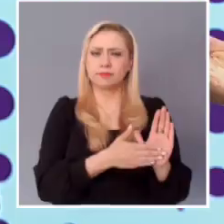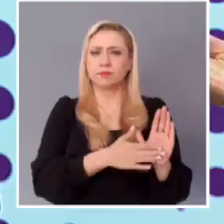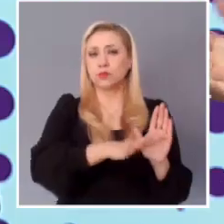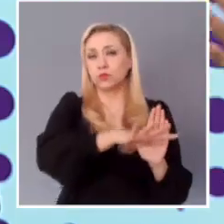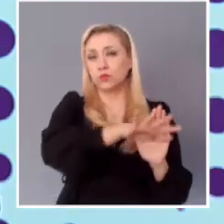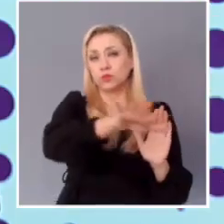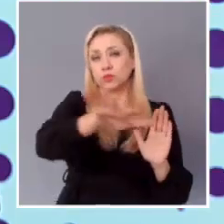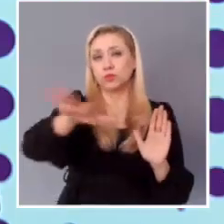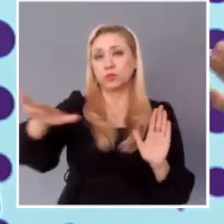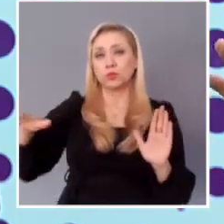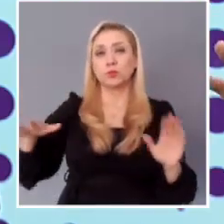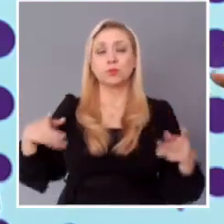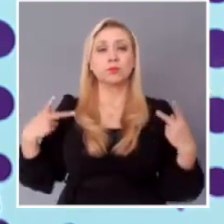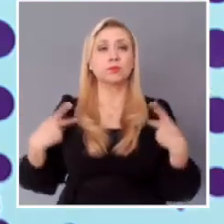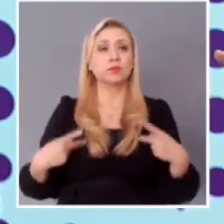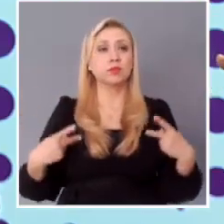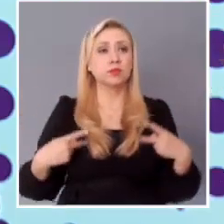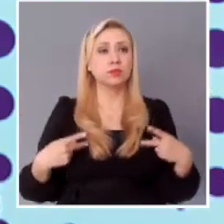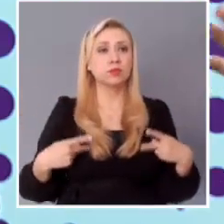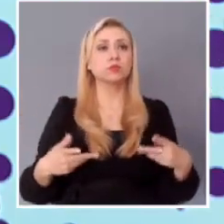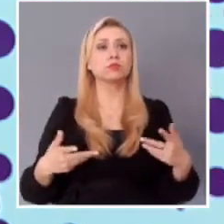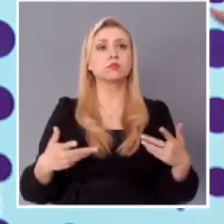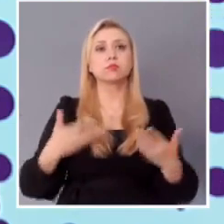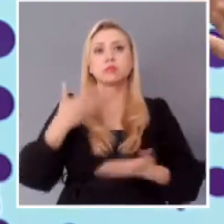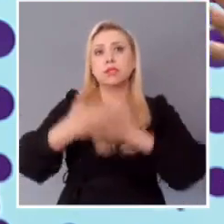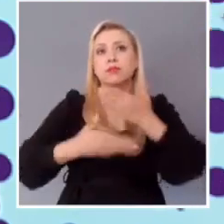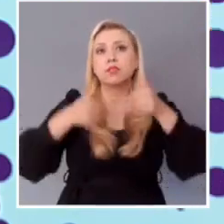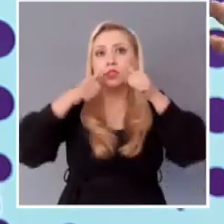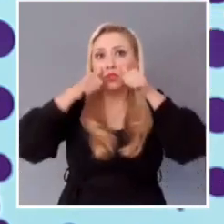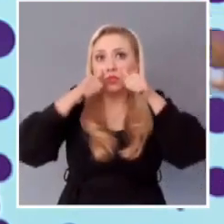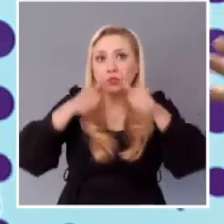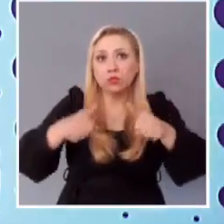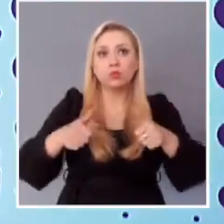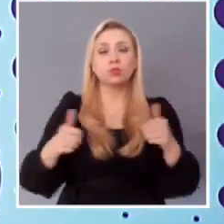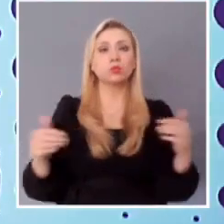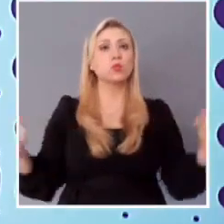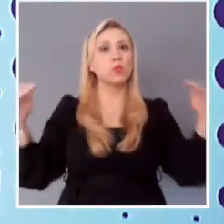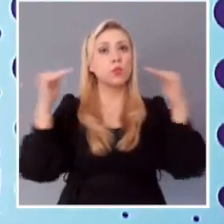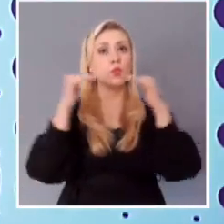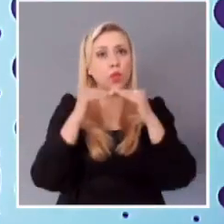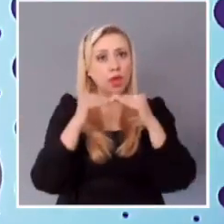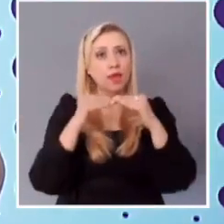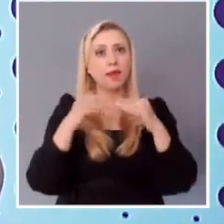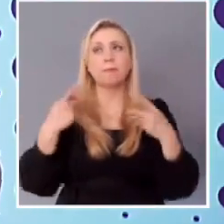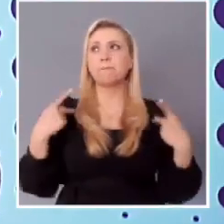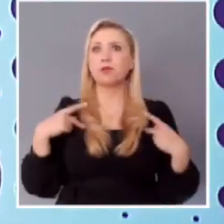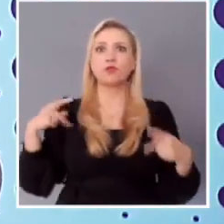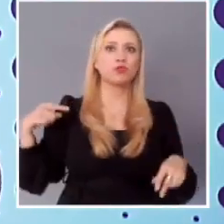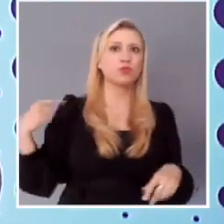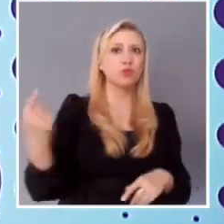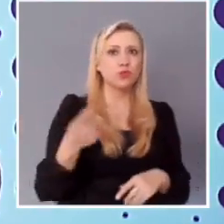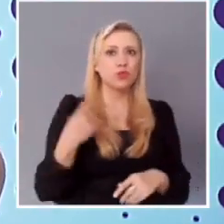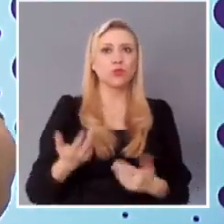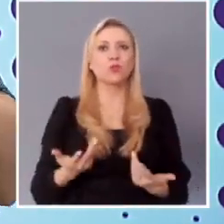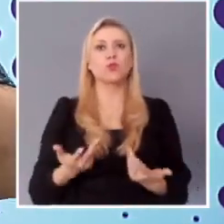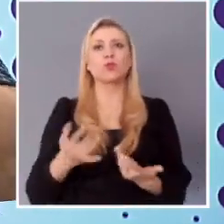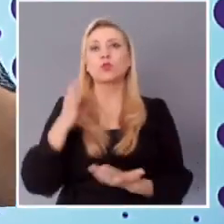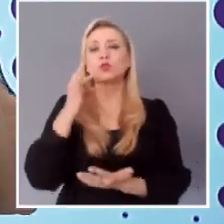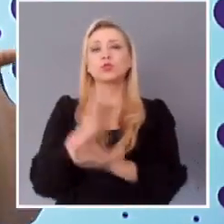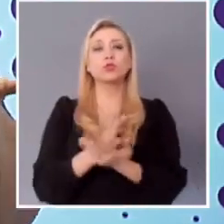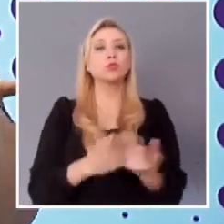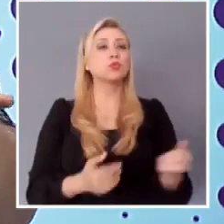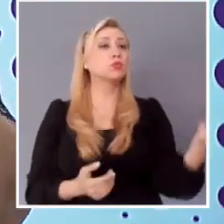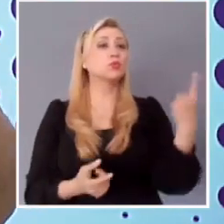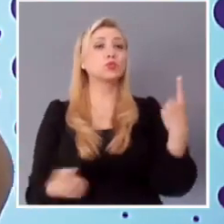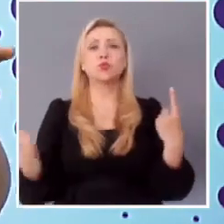población reciba servicios de atención a salud mental en igualdad de condiciones que las demás? Que no sean únicamente para unas personas, sino que toda